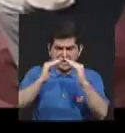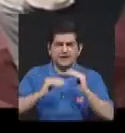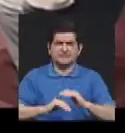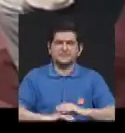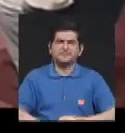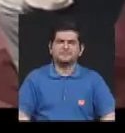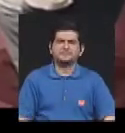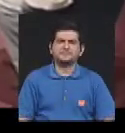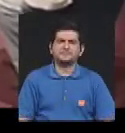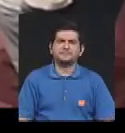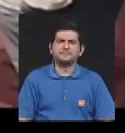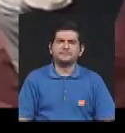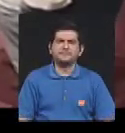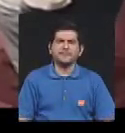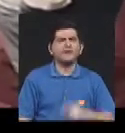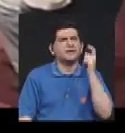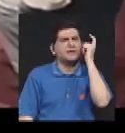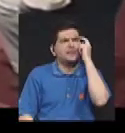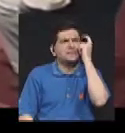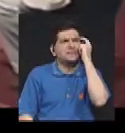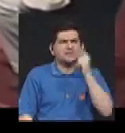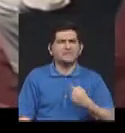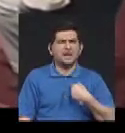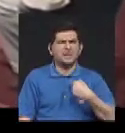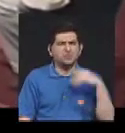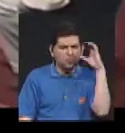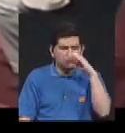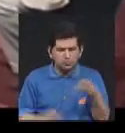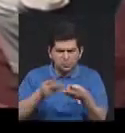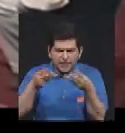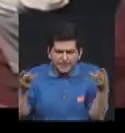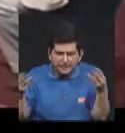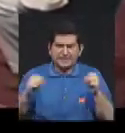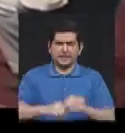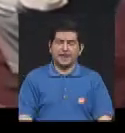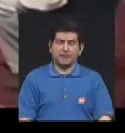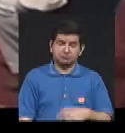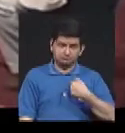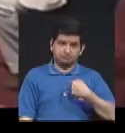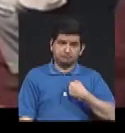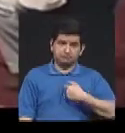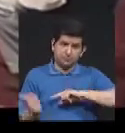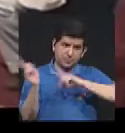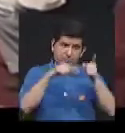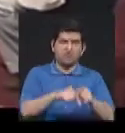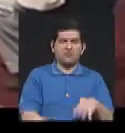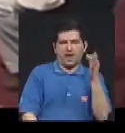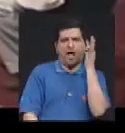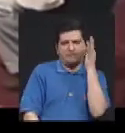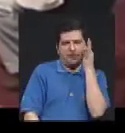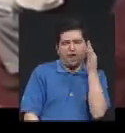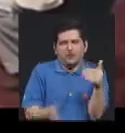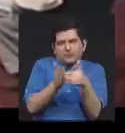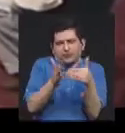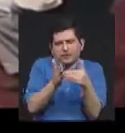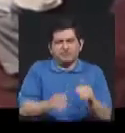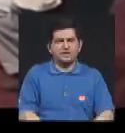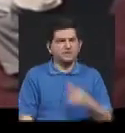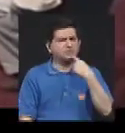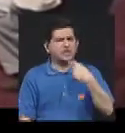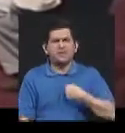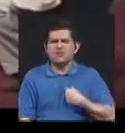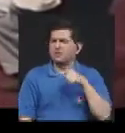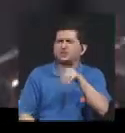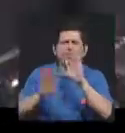entonces, que consiguiera material. Bueno, me fui donde don Pepe Figueres y me